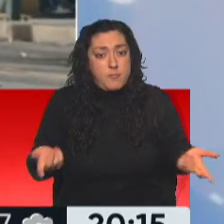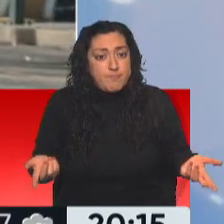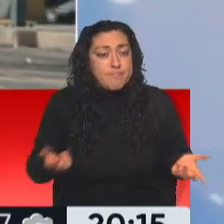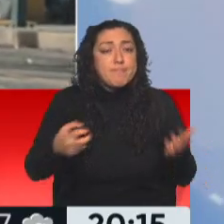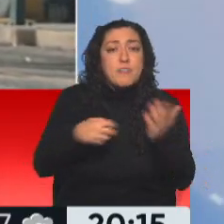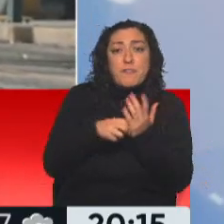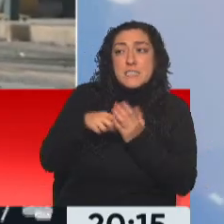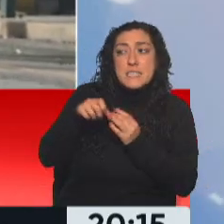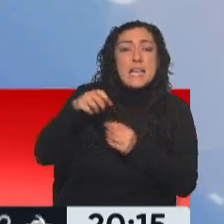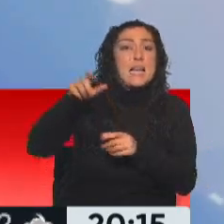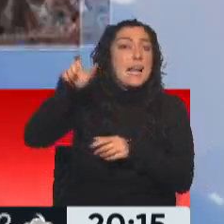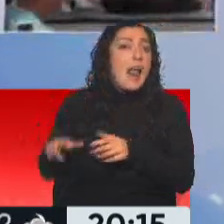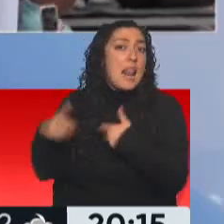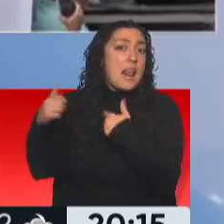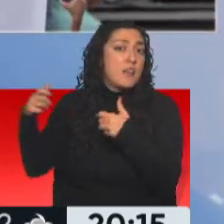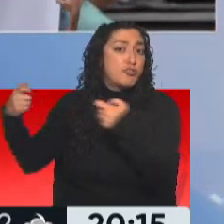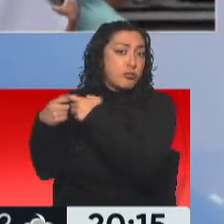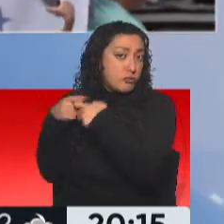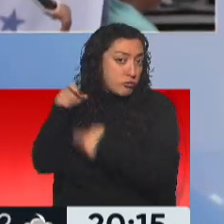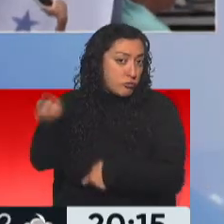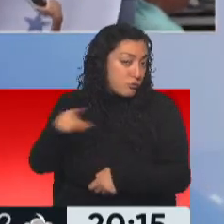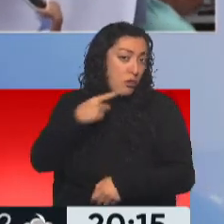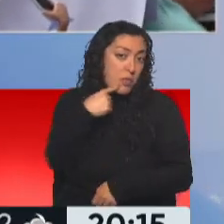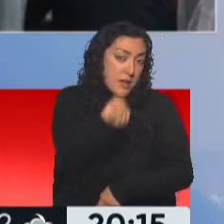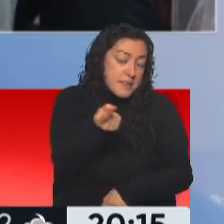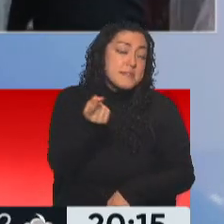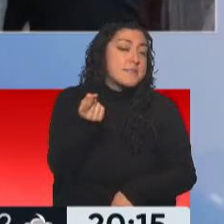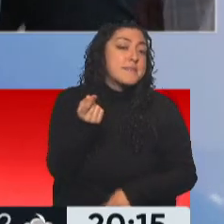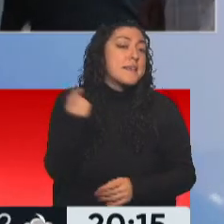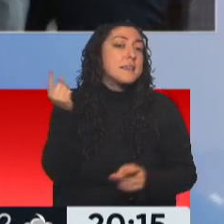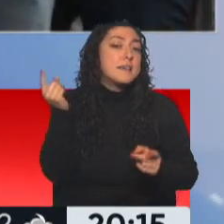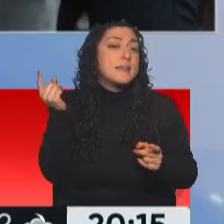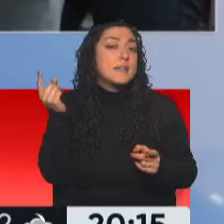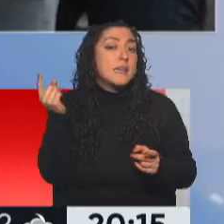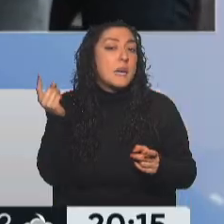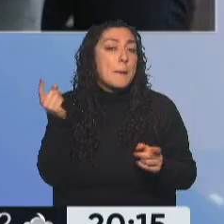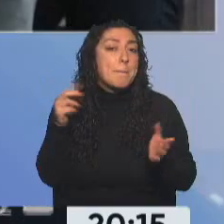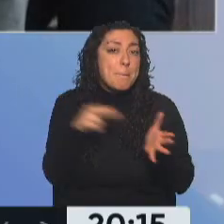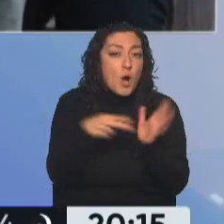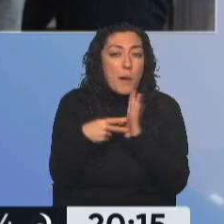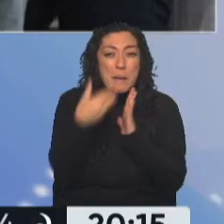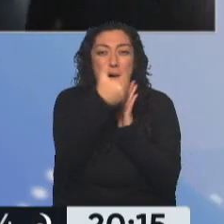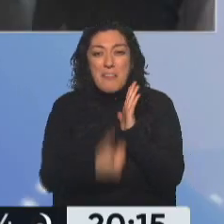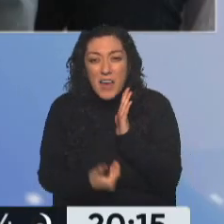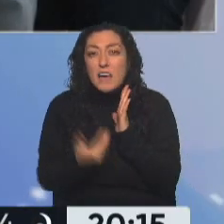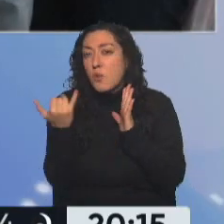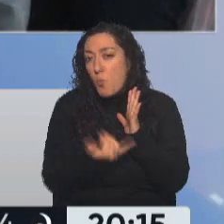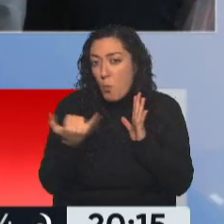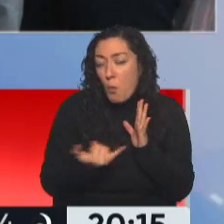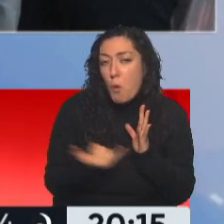fiscal de Maduro, Tarek William, dijo que había habido un problema con las actas porque